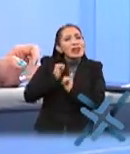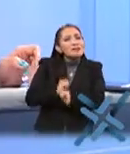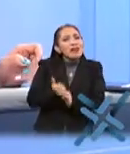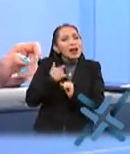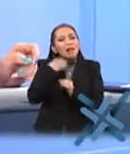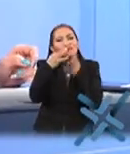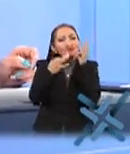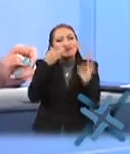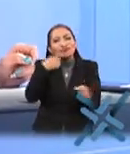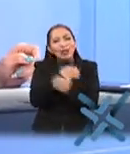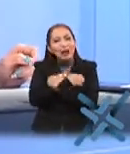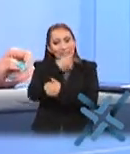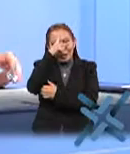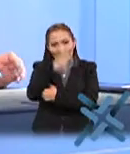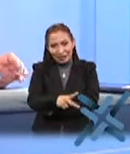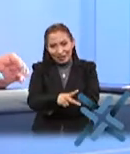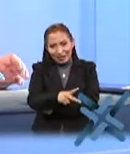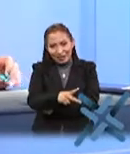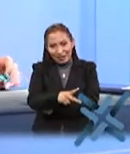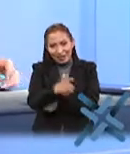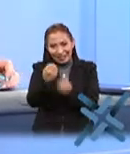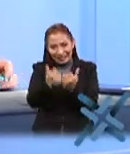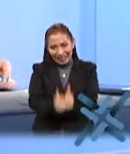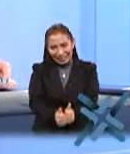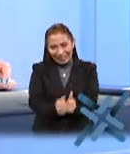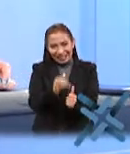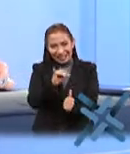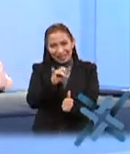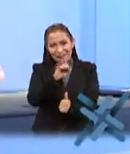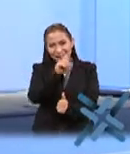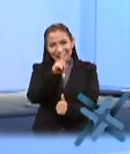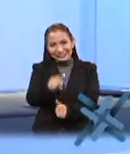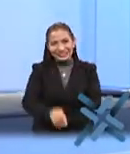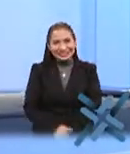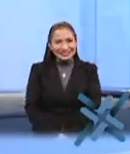Educación de México. Así que no se vayan, quédense, esto es Interfaz.